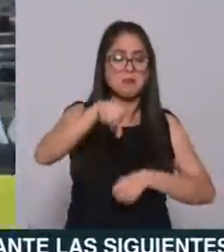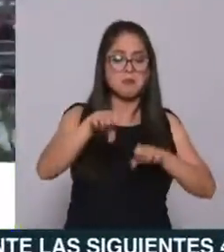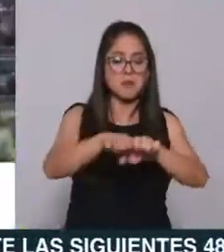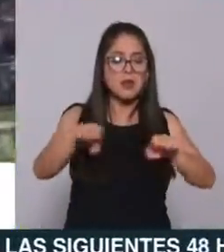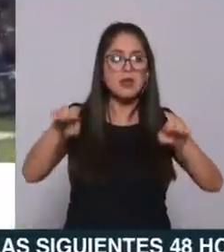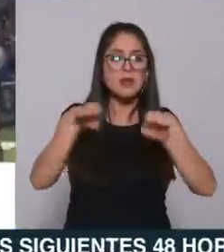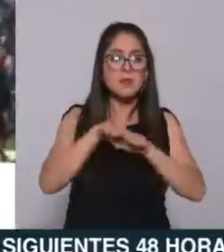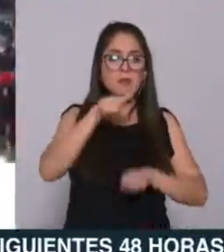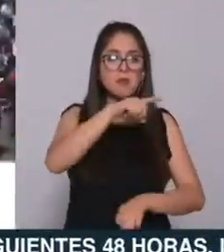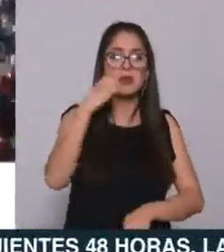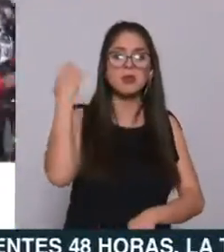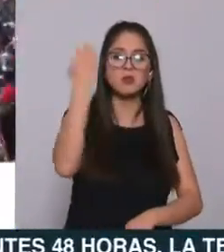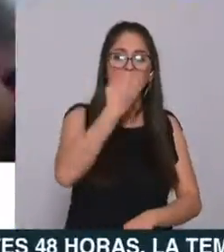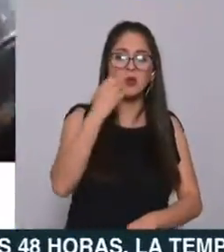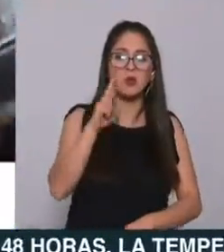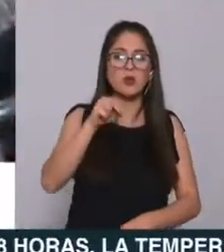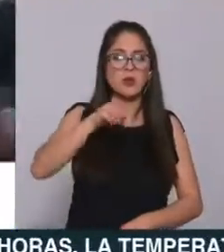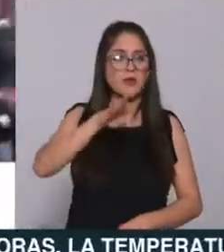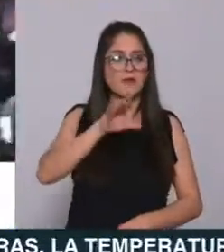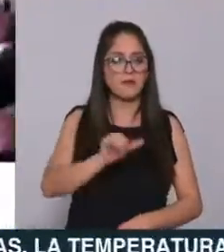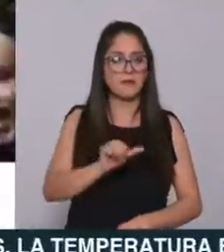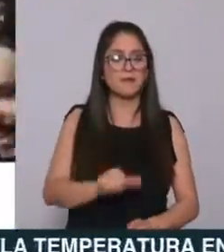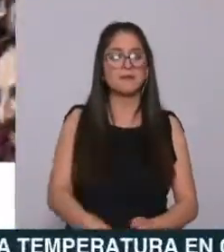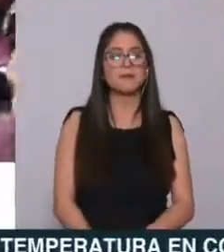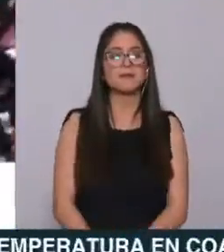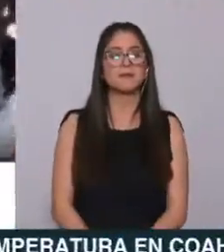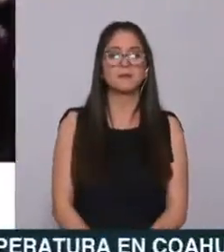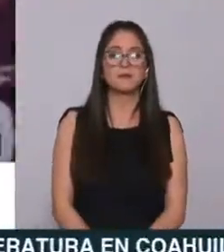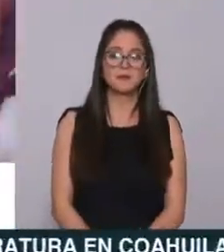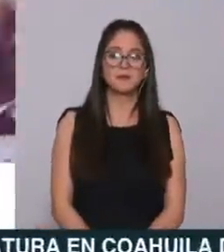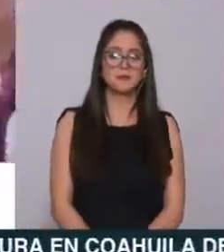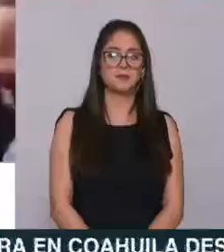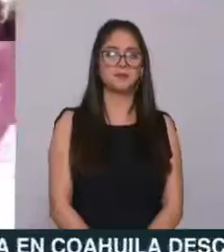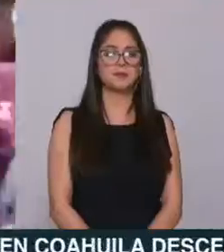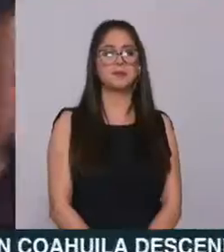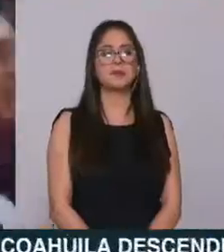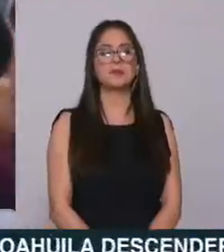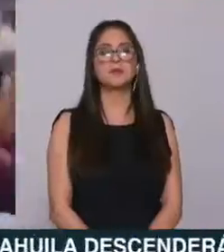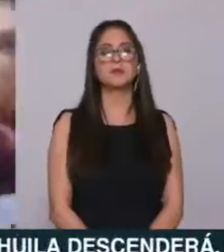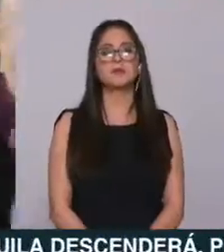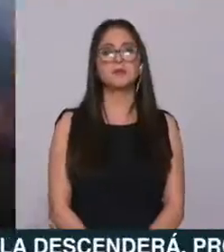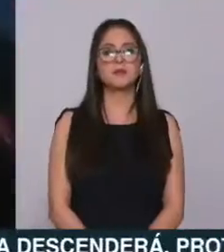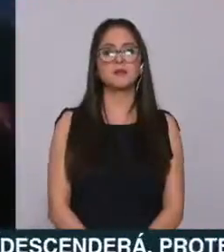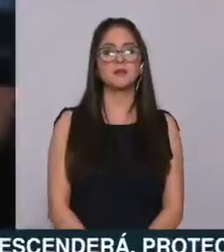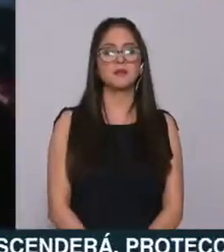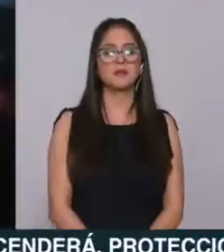una final de la Liga Mayor de la UNEFA. Jesús Arias, 21 Noticias.